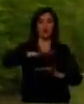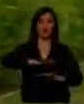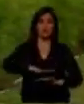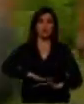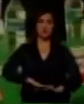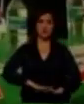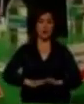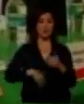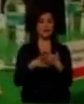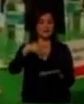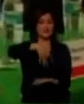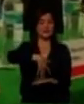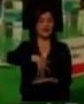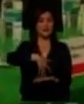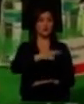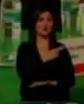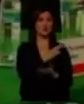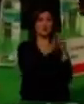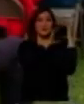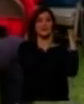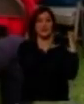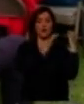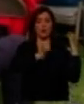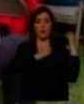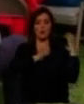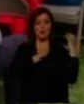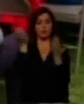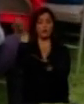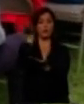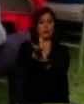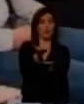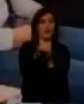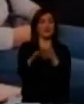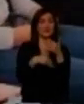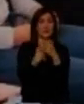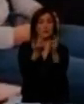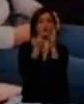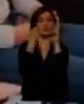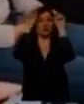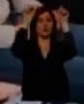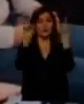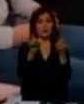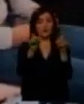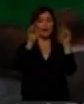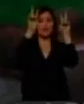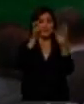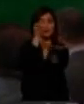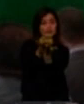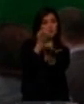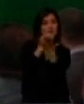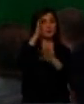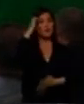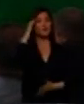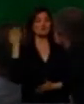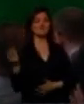a los estudiantes de la Universidad San Francisco de Quito, expusieron su propuesta y respondieron preguntas. El tema económico preocupa